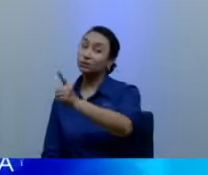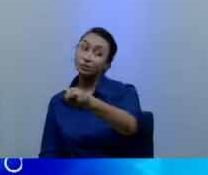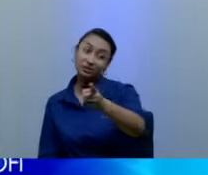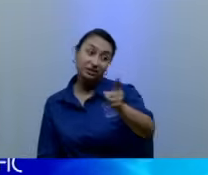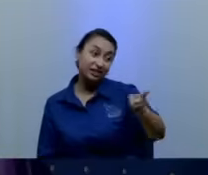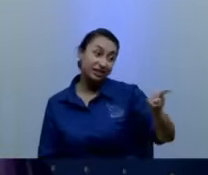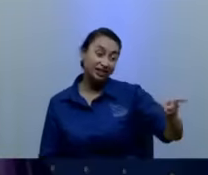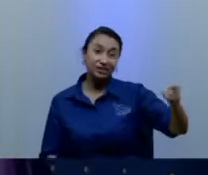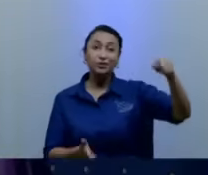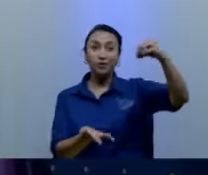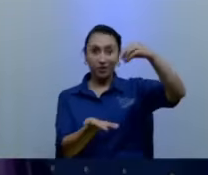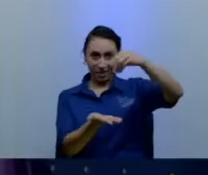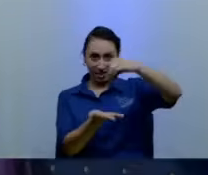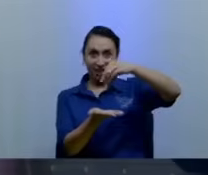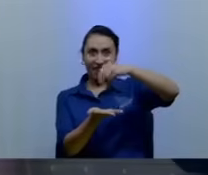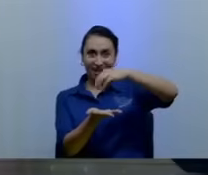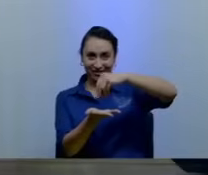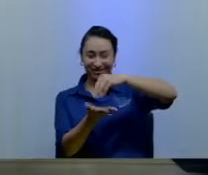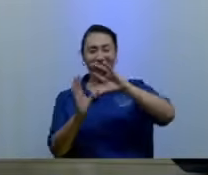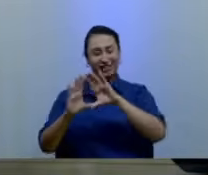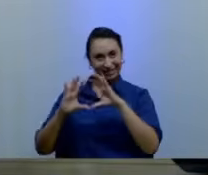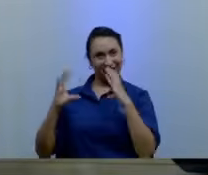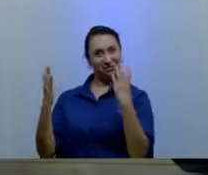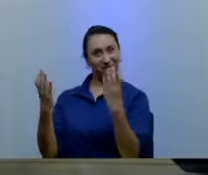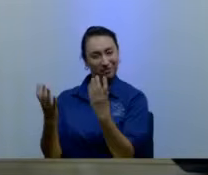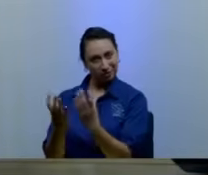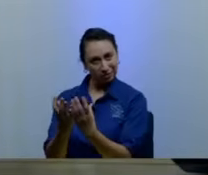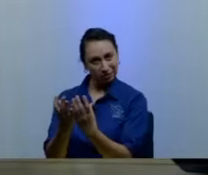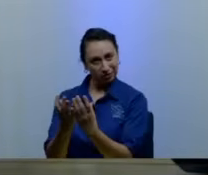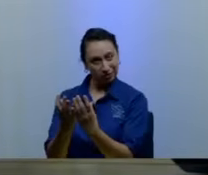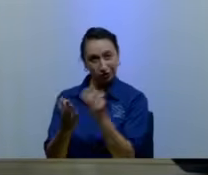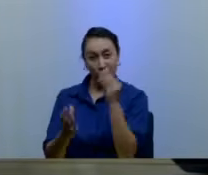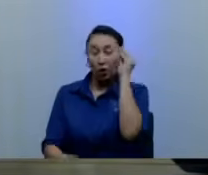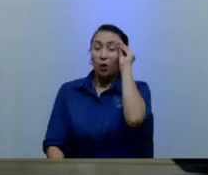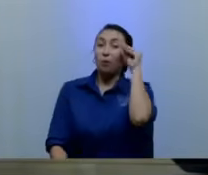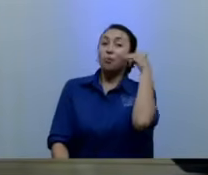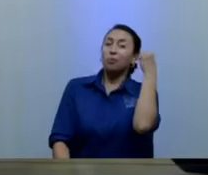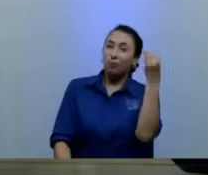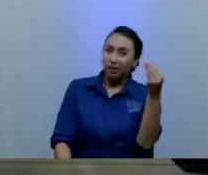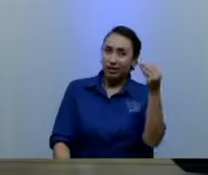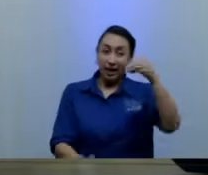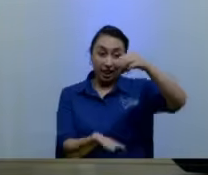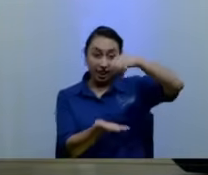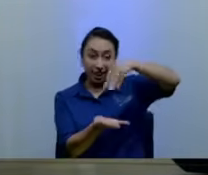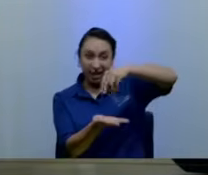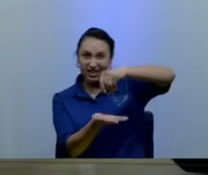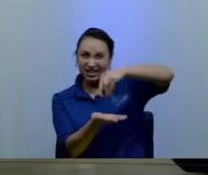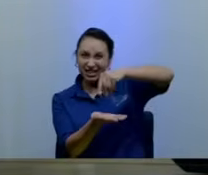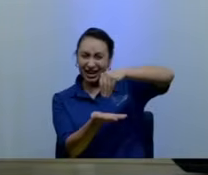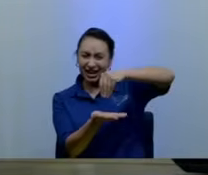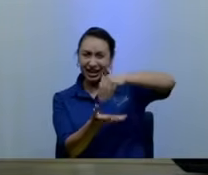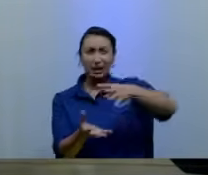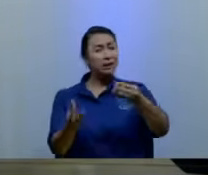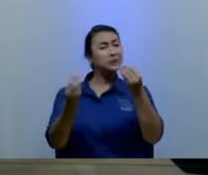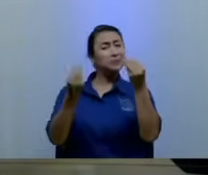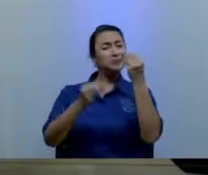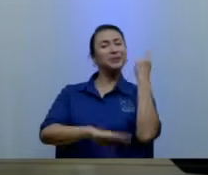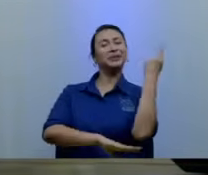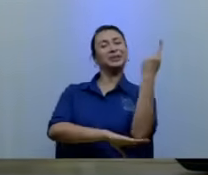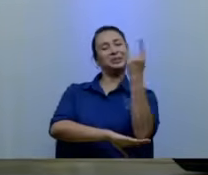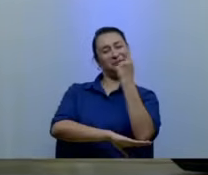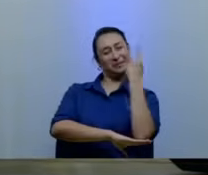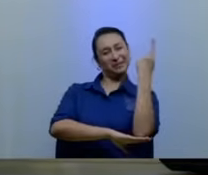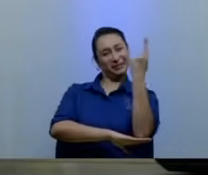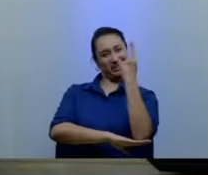mundo. O sea, mire pues, en base a esto que le estoy diciendo, yo no sé si algunos de ustedes,